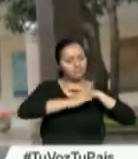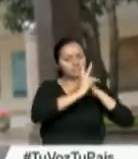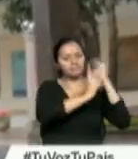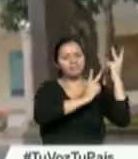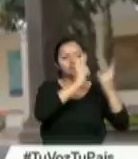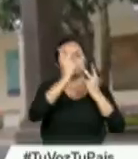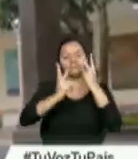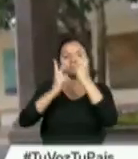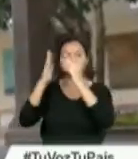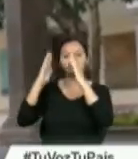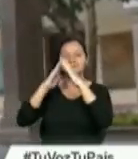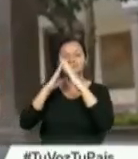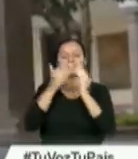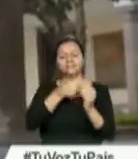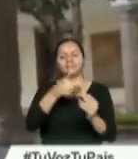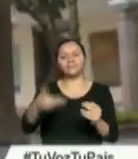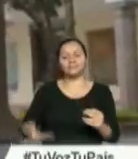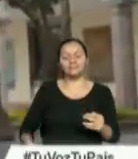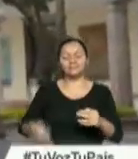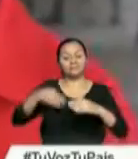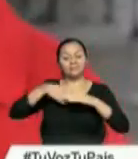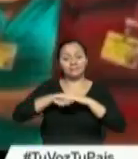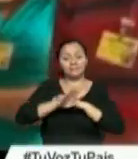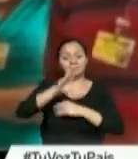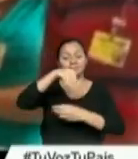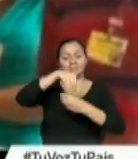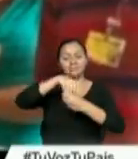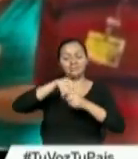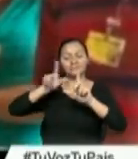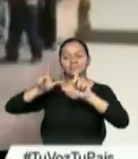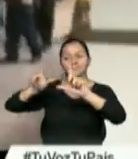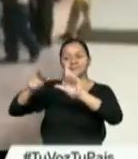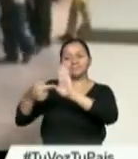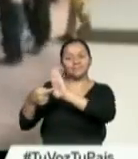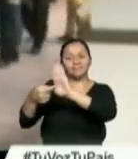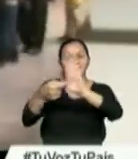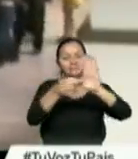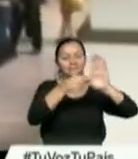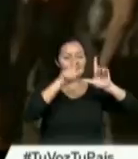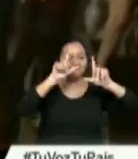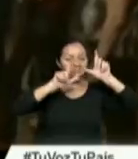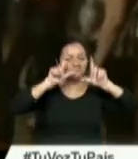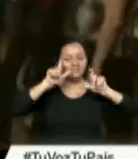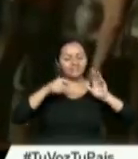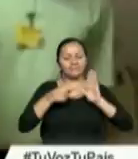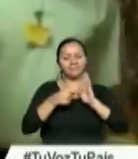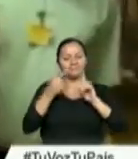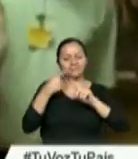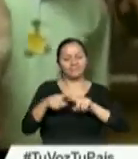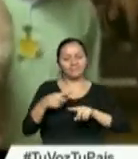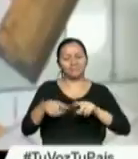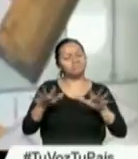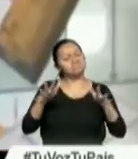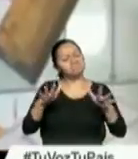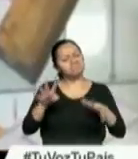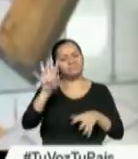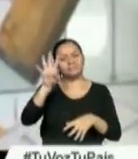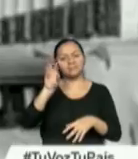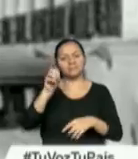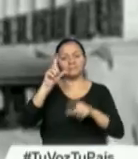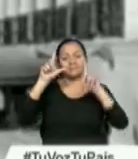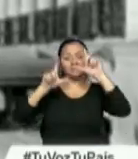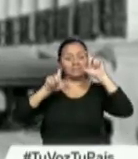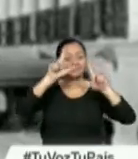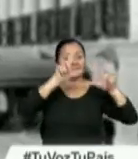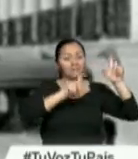de la Casa Presidencial, en cuyo interior se exhibirá la muestra fotográfica Miradas de Quito. Son cerca de 40 imágenes que